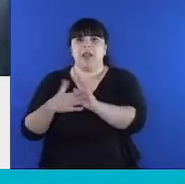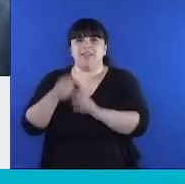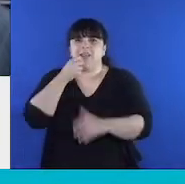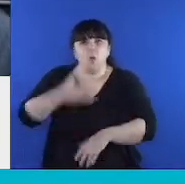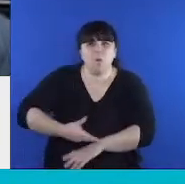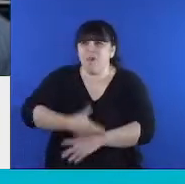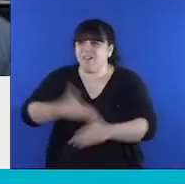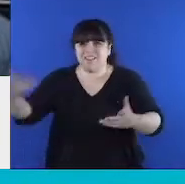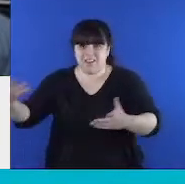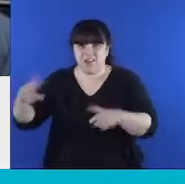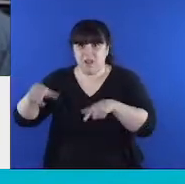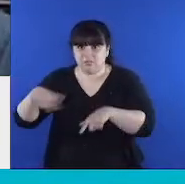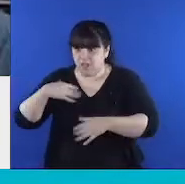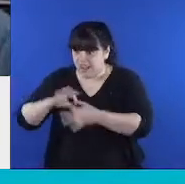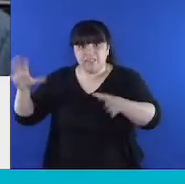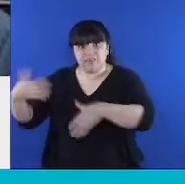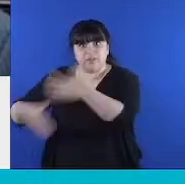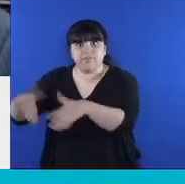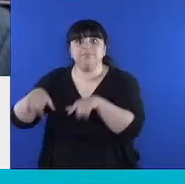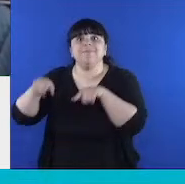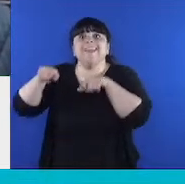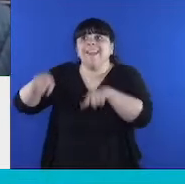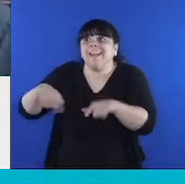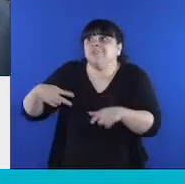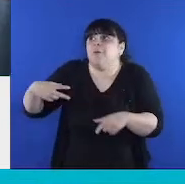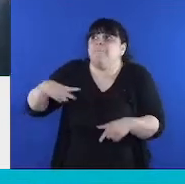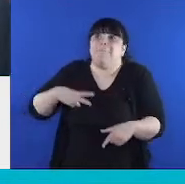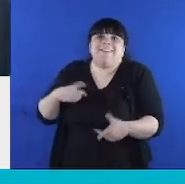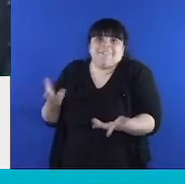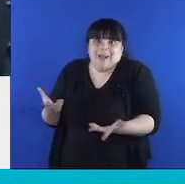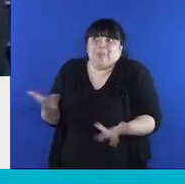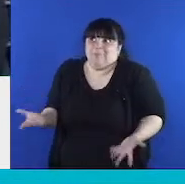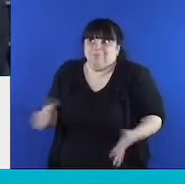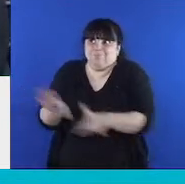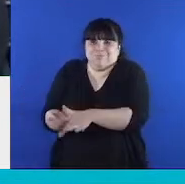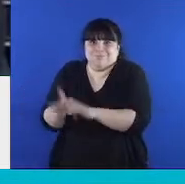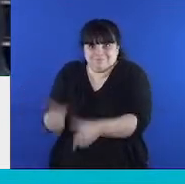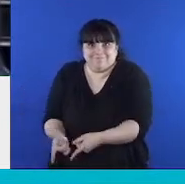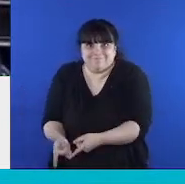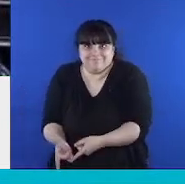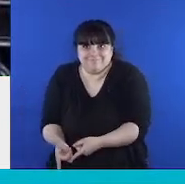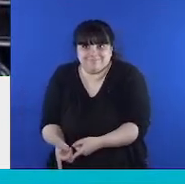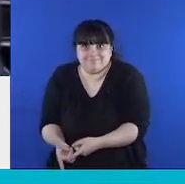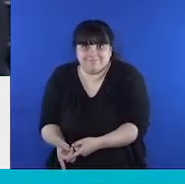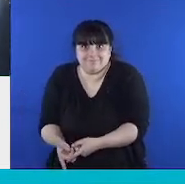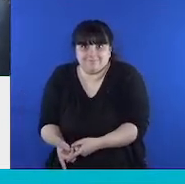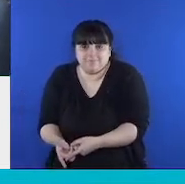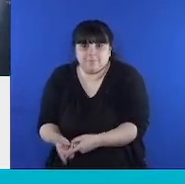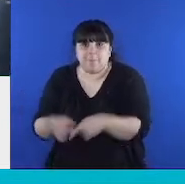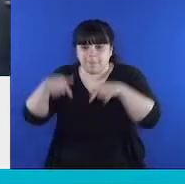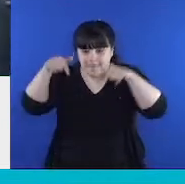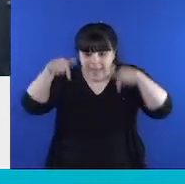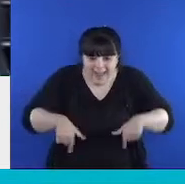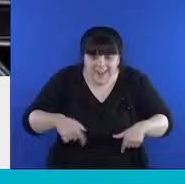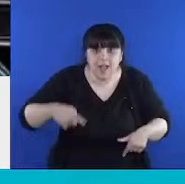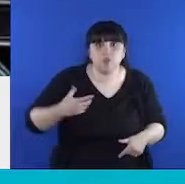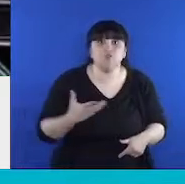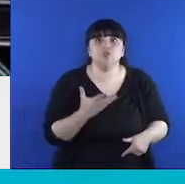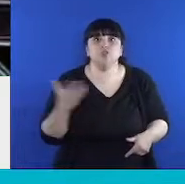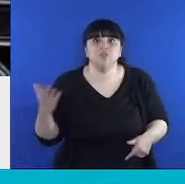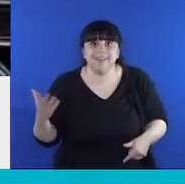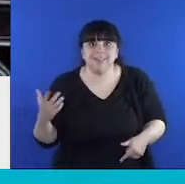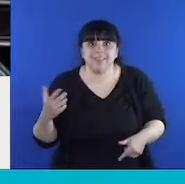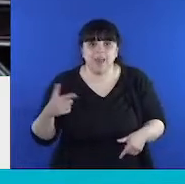Justamente porque son bienes privados, señor presidente. Es decir, los bienes de esta sociedad dejan de ser públicos y pasan a ser